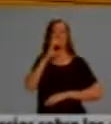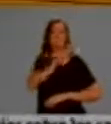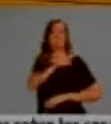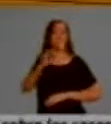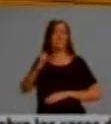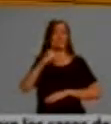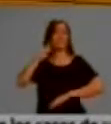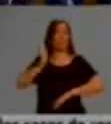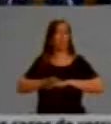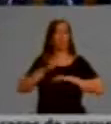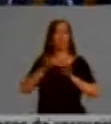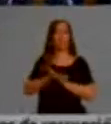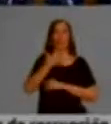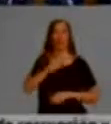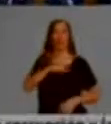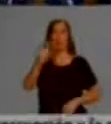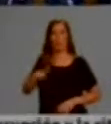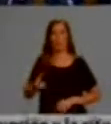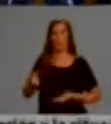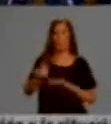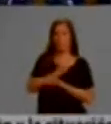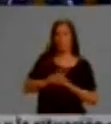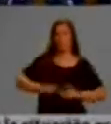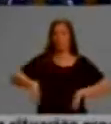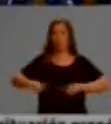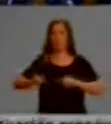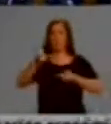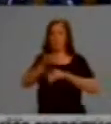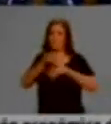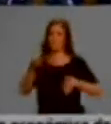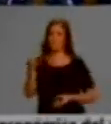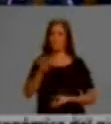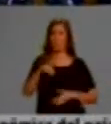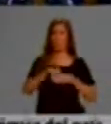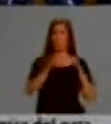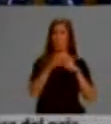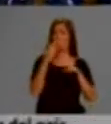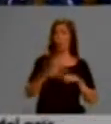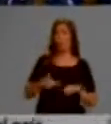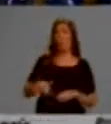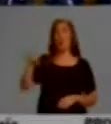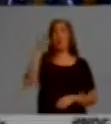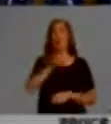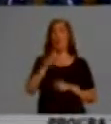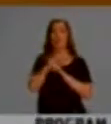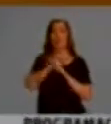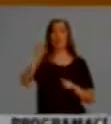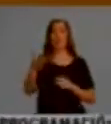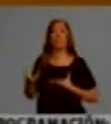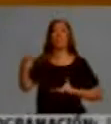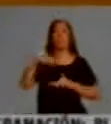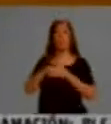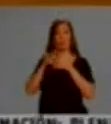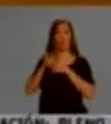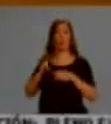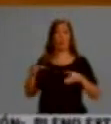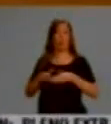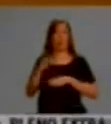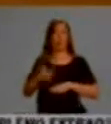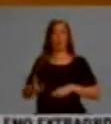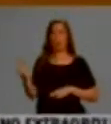amplia fiscalización de las donaciones, los ingresos y los gastos, tanto de los partidos políticos como de las fundaciones vinculadas a los